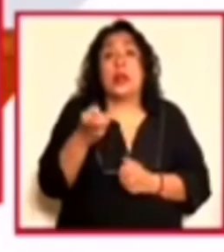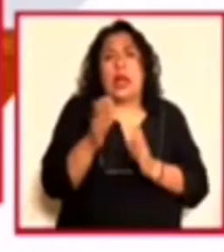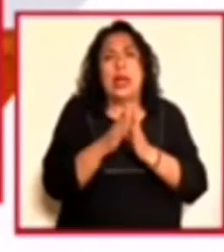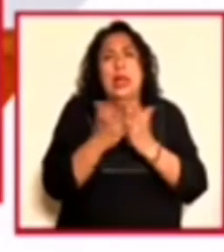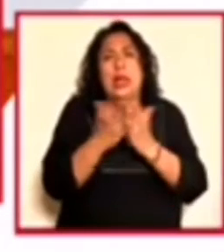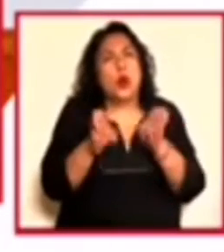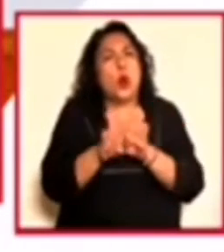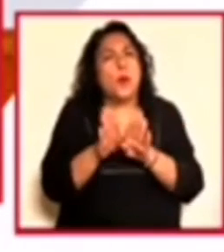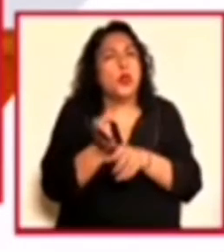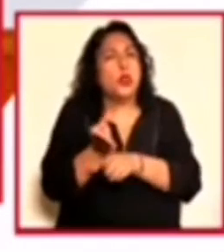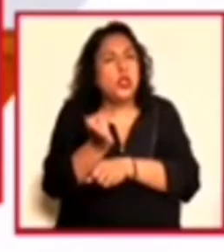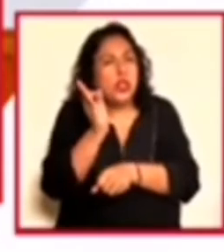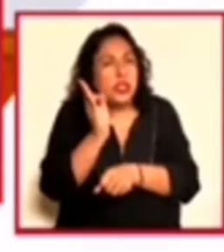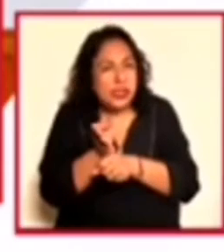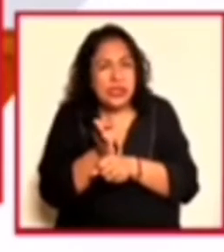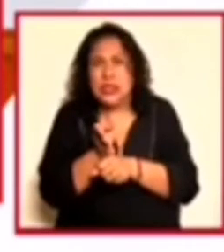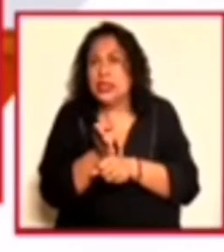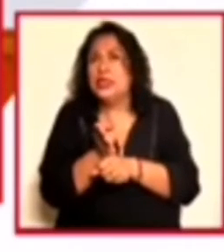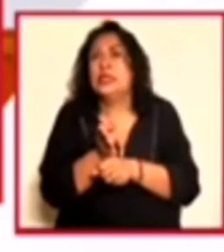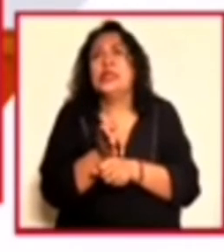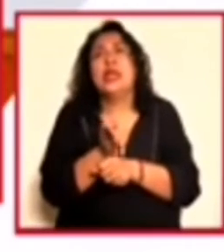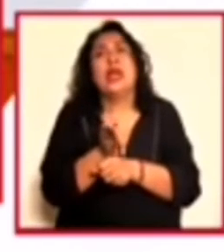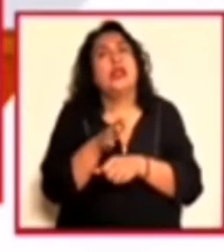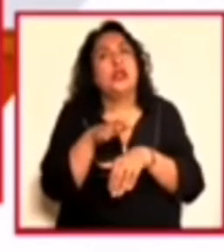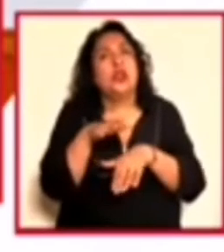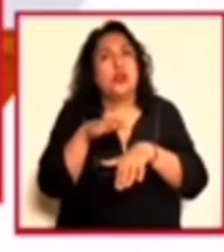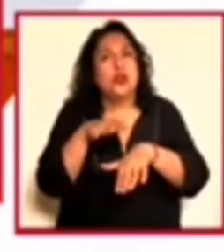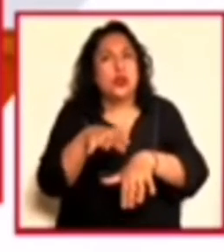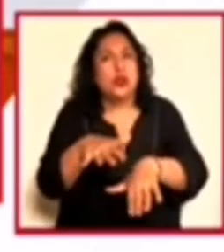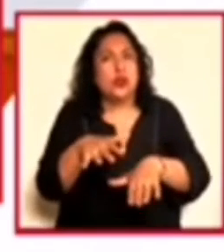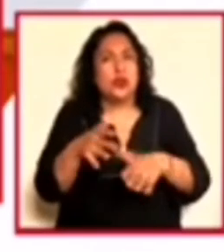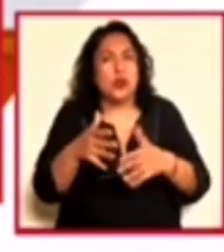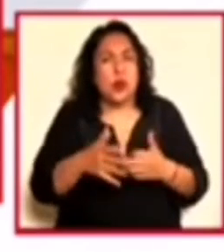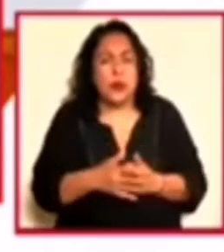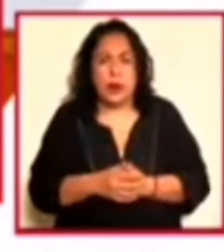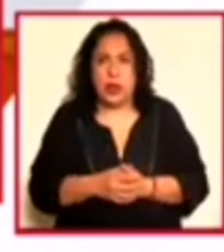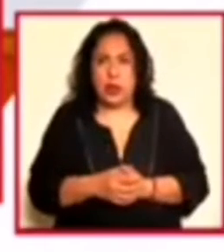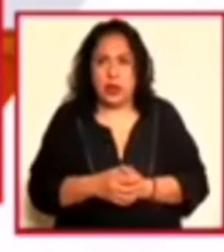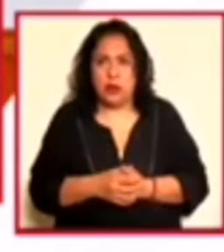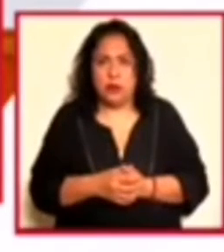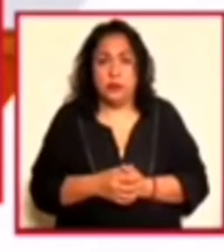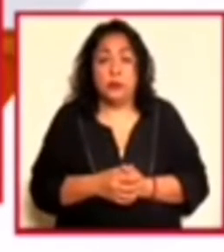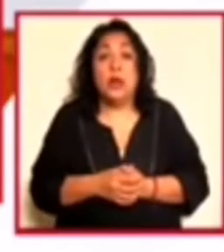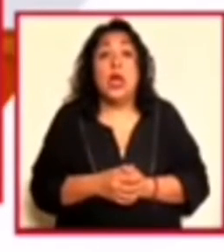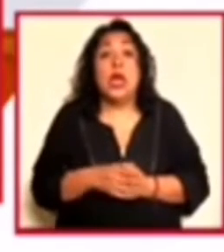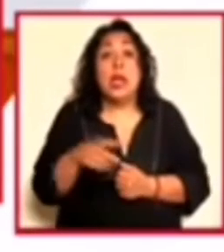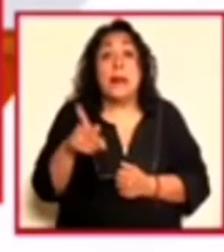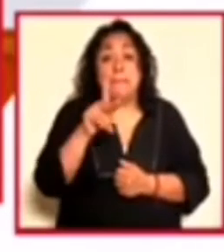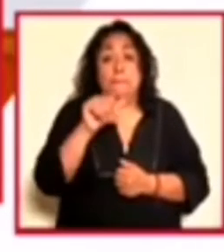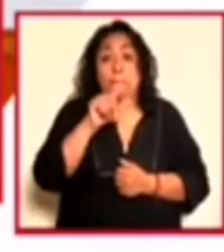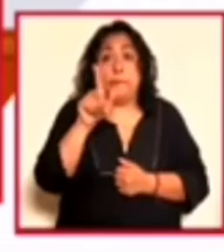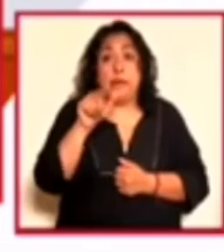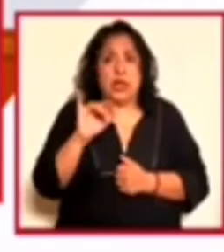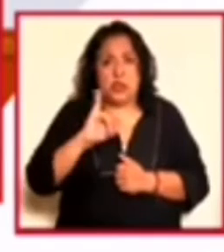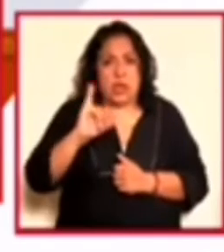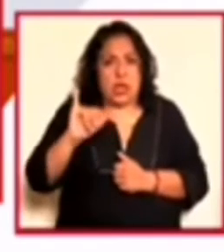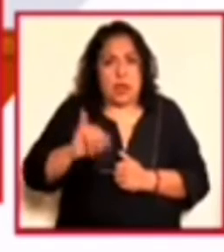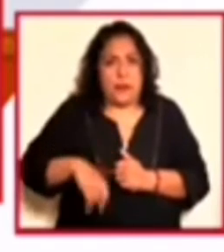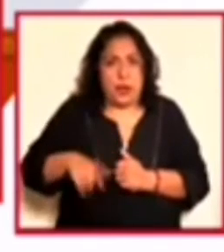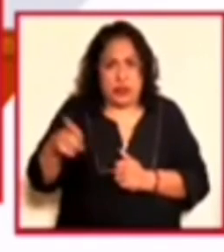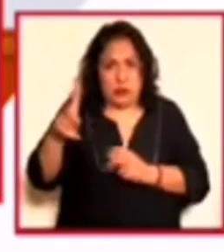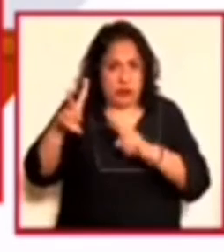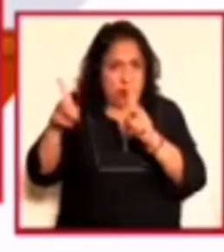chismes, sino es un libro de que tiene que ver conmigo mismo, por mi sana, mi gente sana. Paz es el único que nunca toque ese tema,